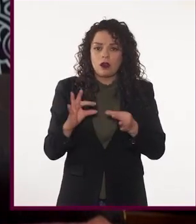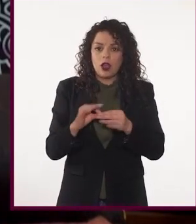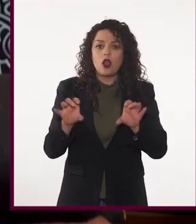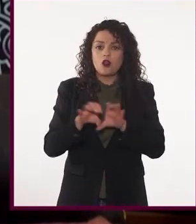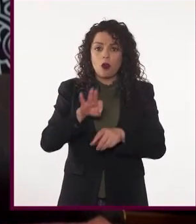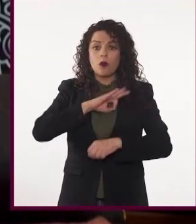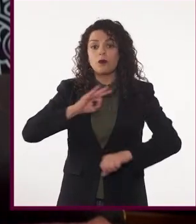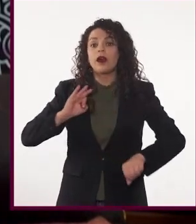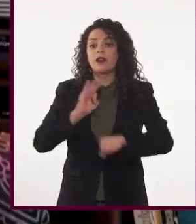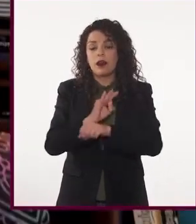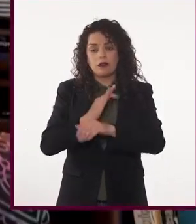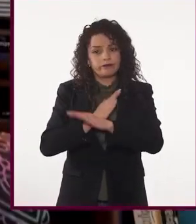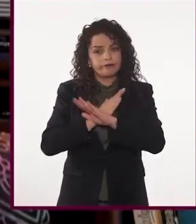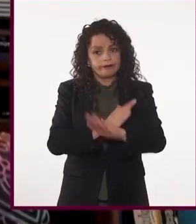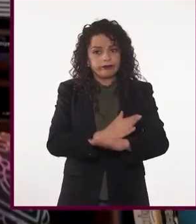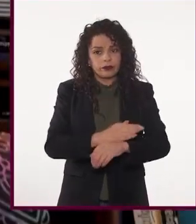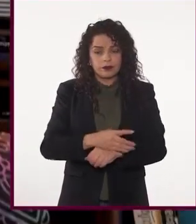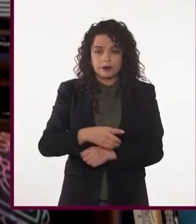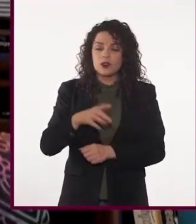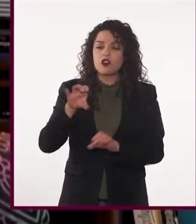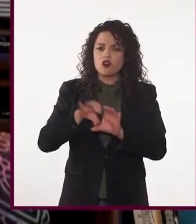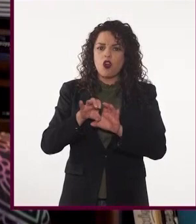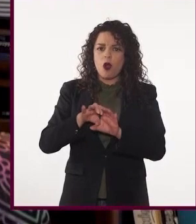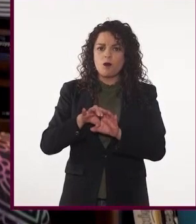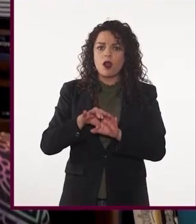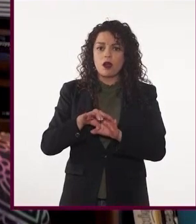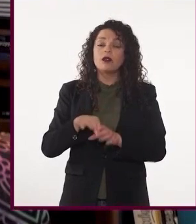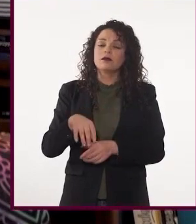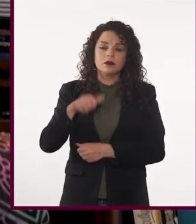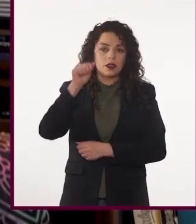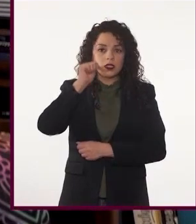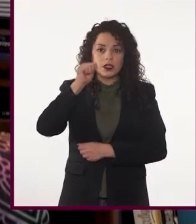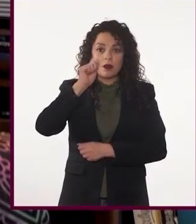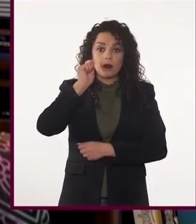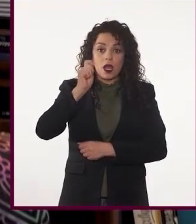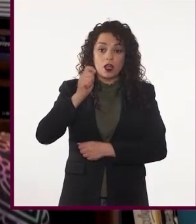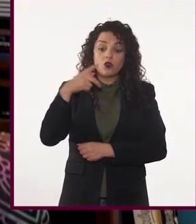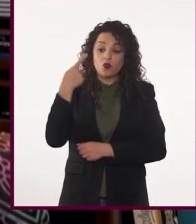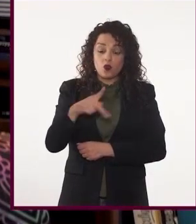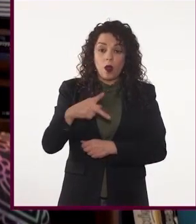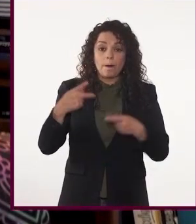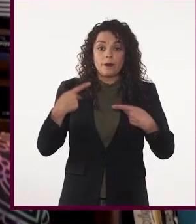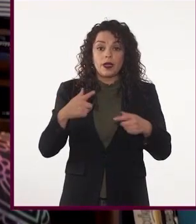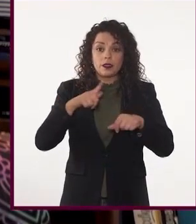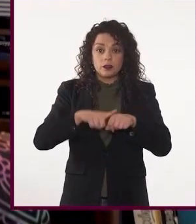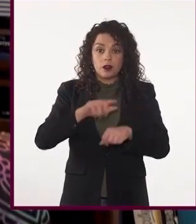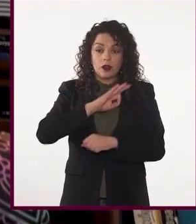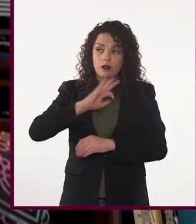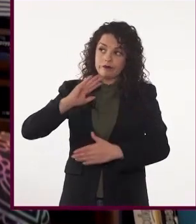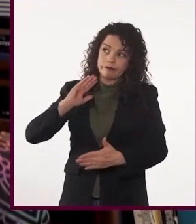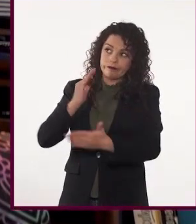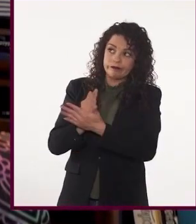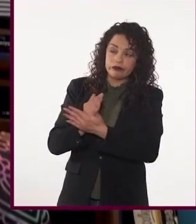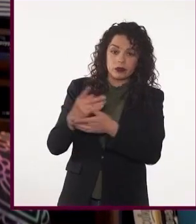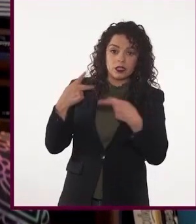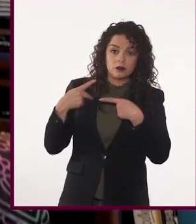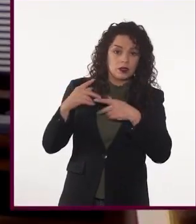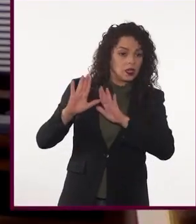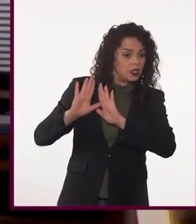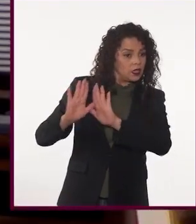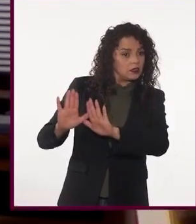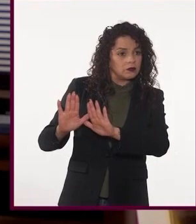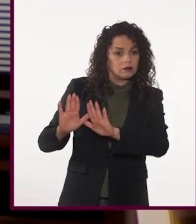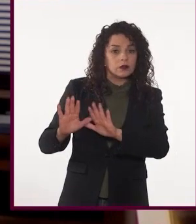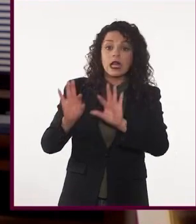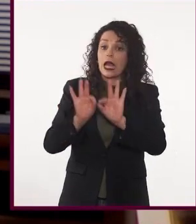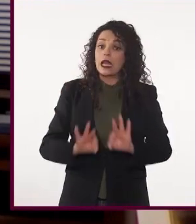cómo puedes protegerte. La primera línea de defensa siempre será tu propia capacidad personal para detener a un agresor.